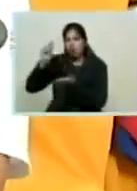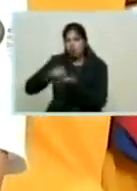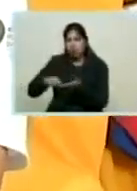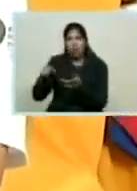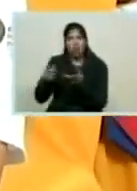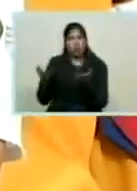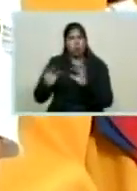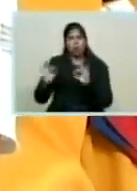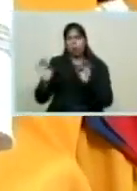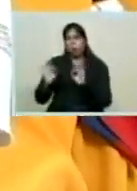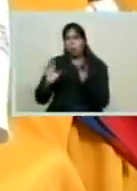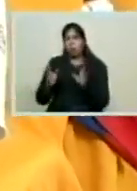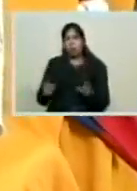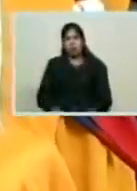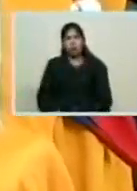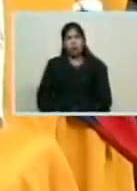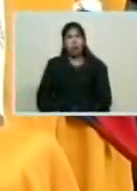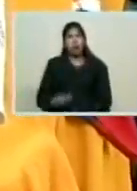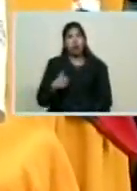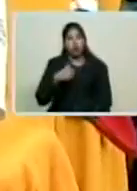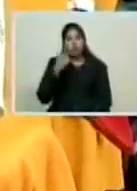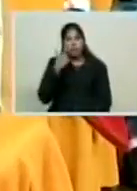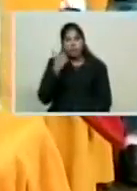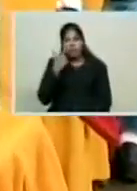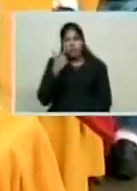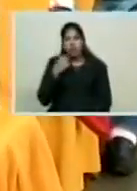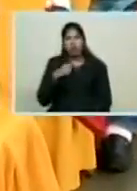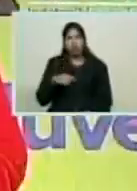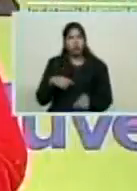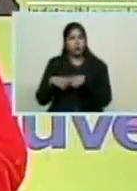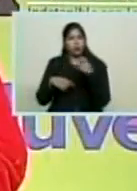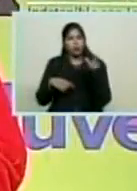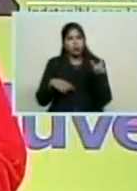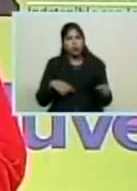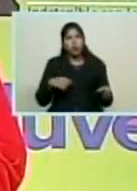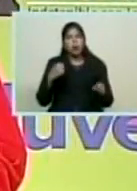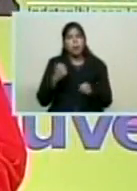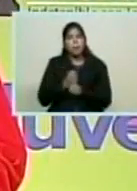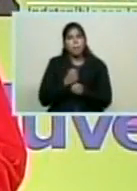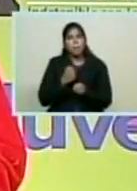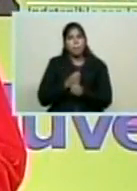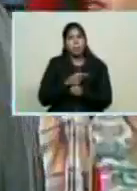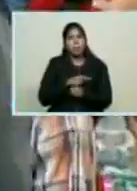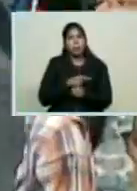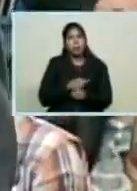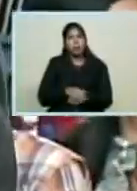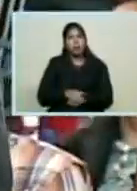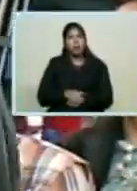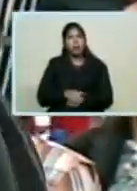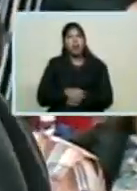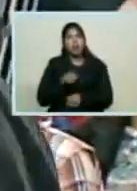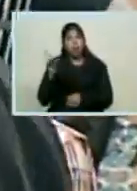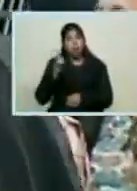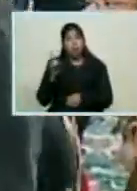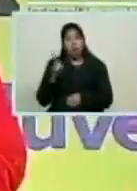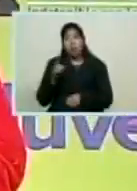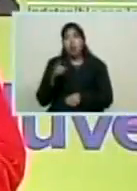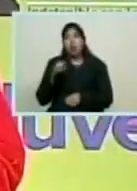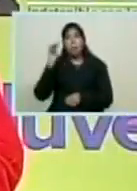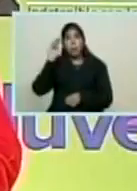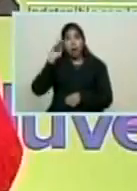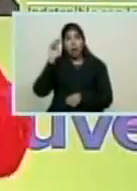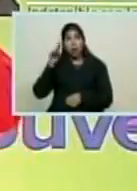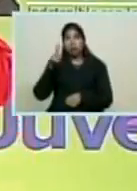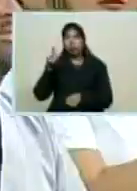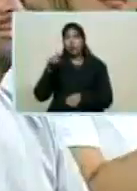perseguido. Yo veo aquí a Néstor Ovalle, ministro del Trabajo. Él es maestro de escuela en Petare, en un barrio de